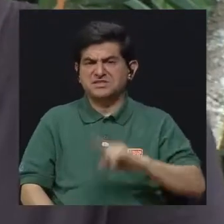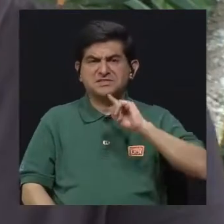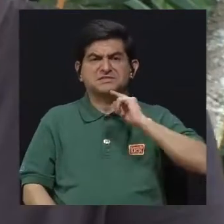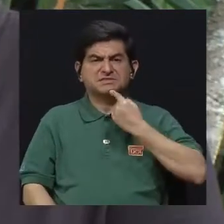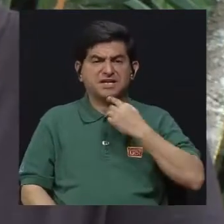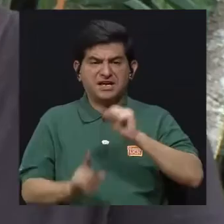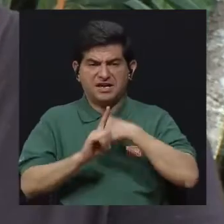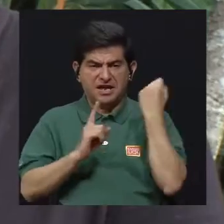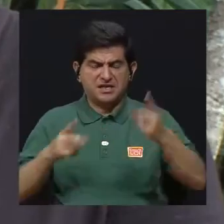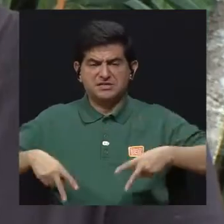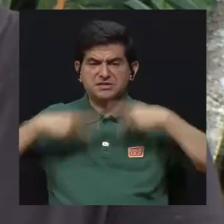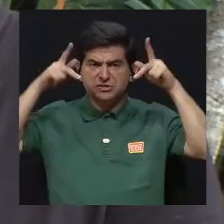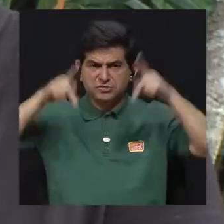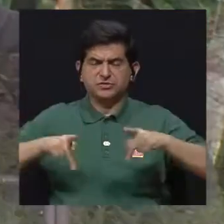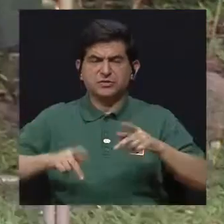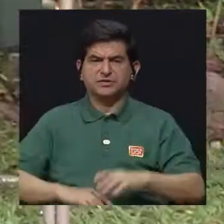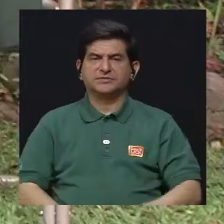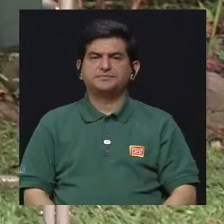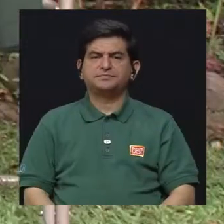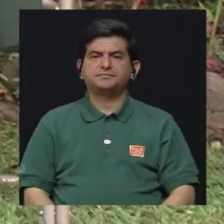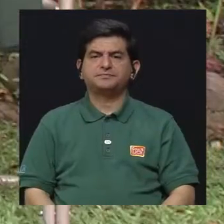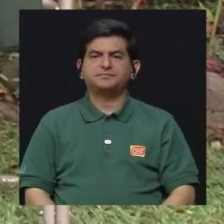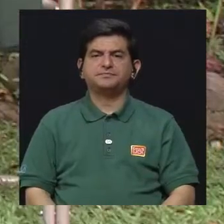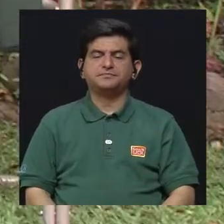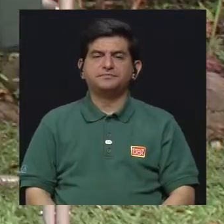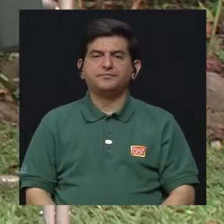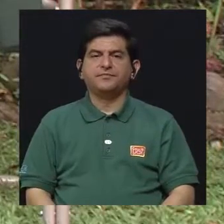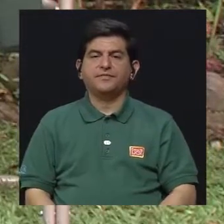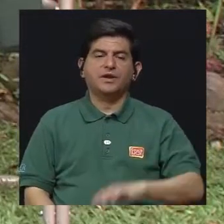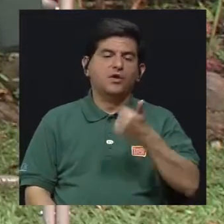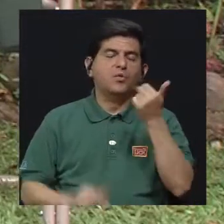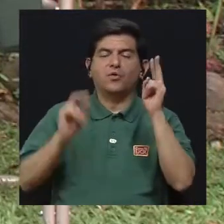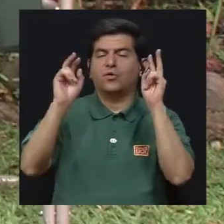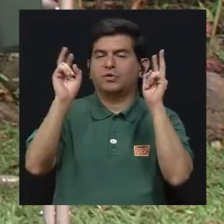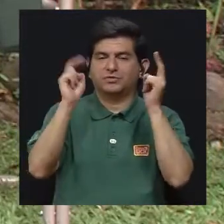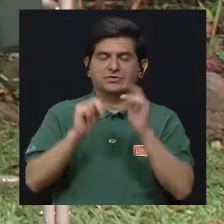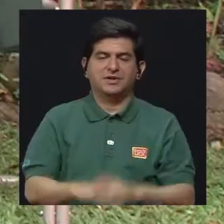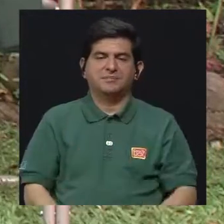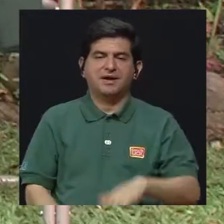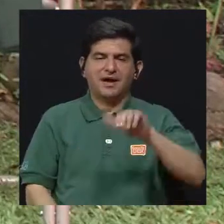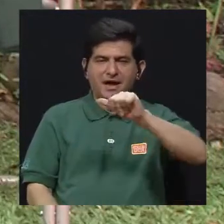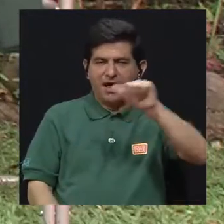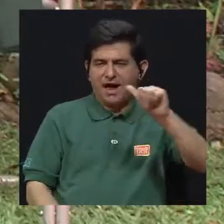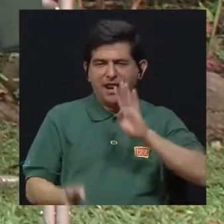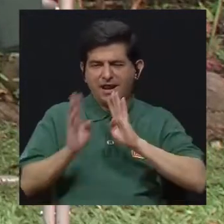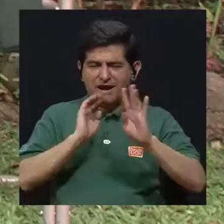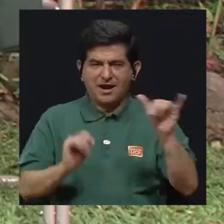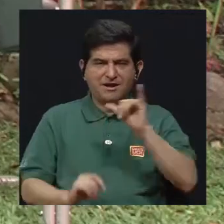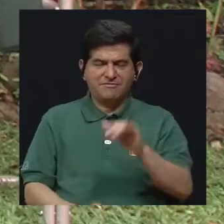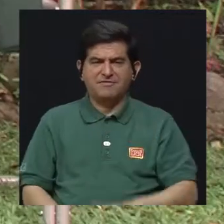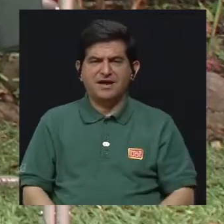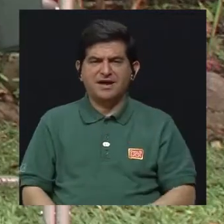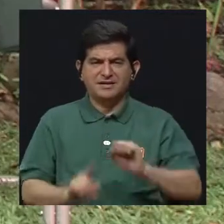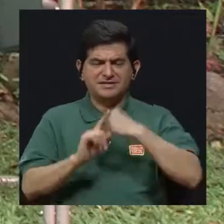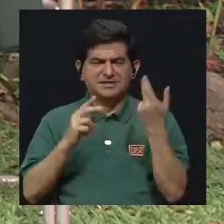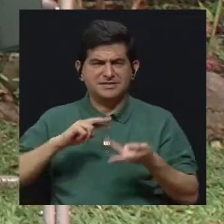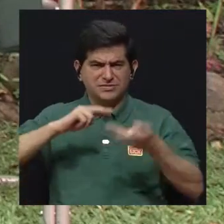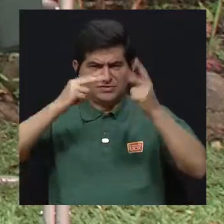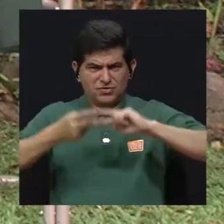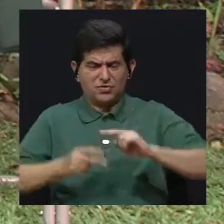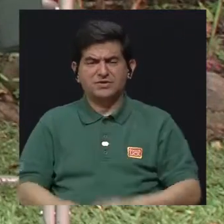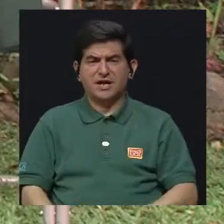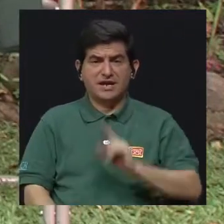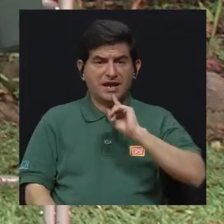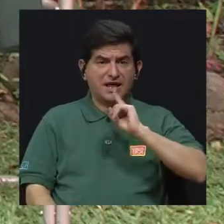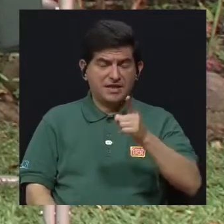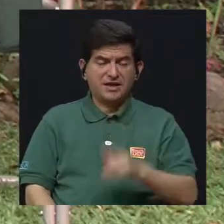serias en las condiciones de vida de la gente. Bueno, y pasando como a otro tema, Alan, tal vez si hablamos también de esta contradicción que hubo detrás